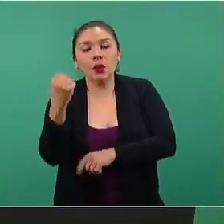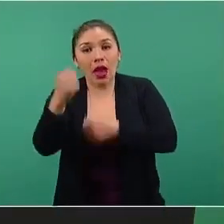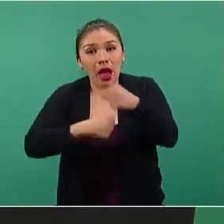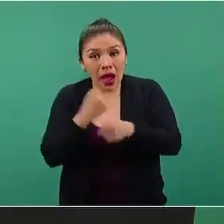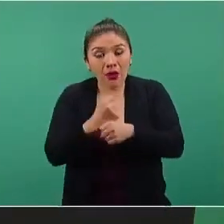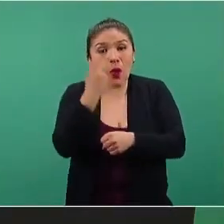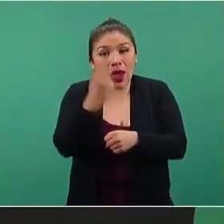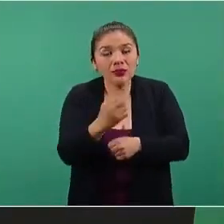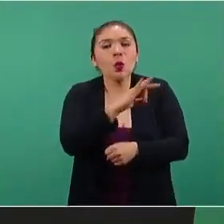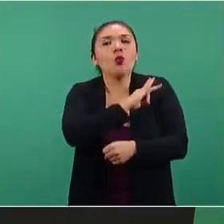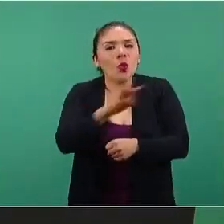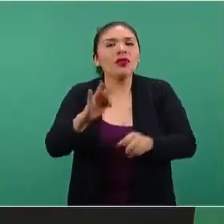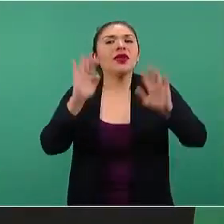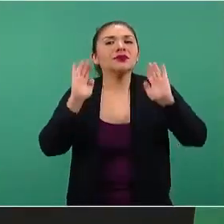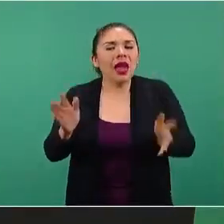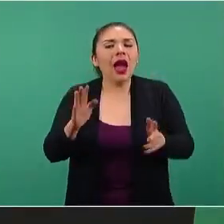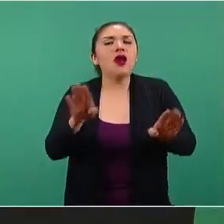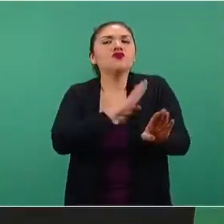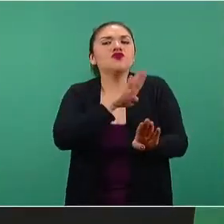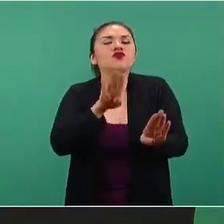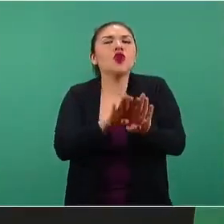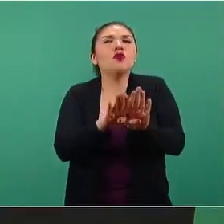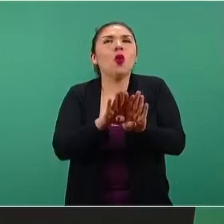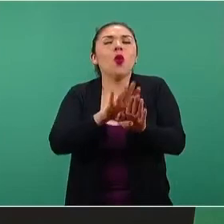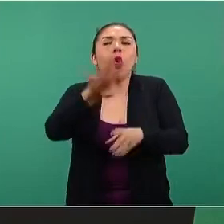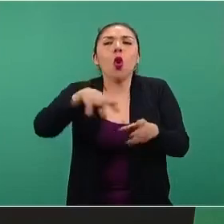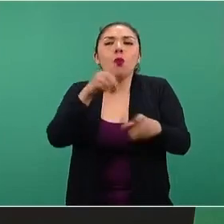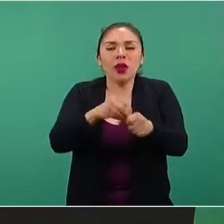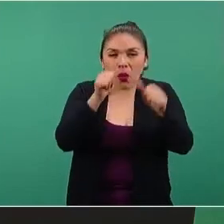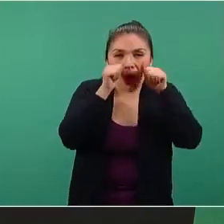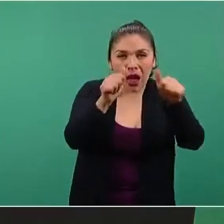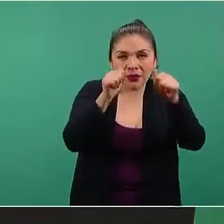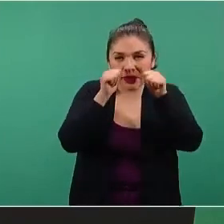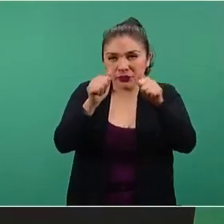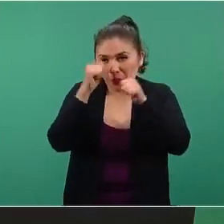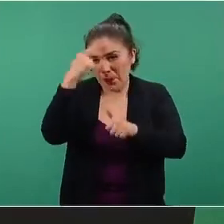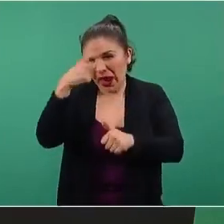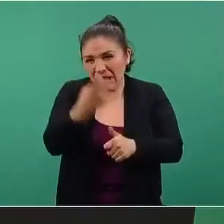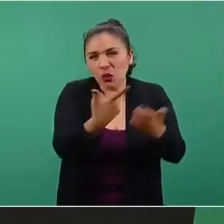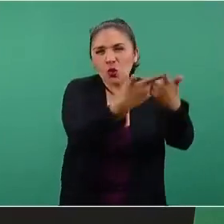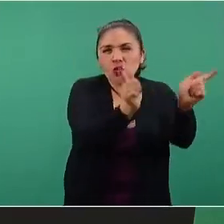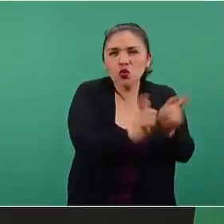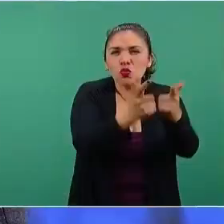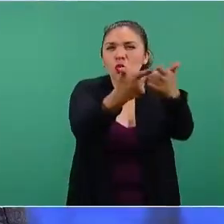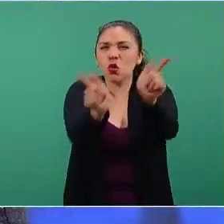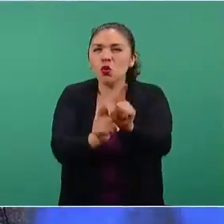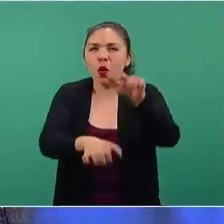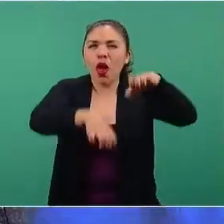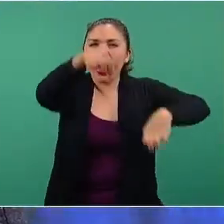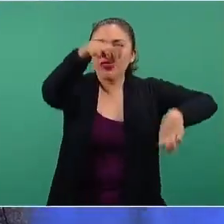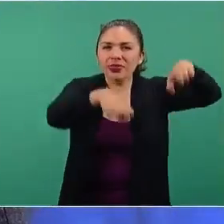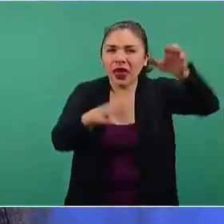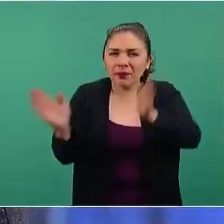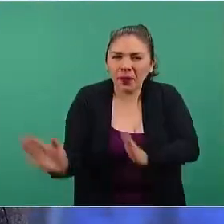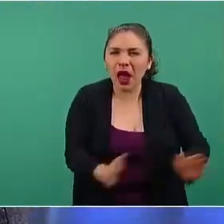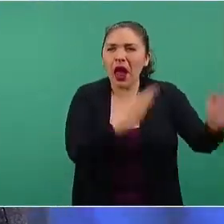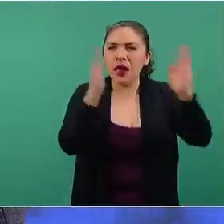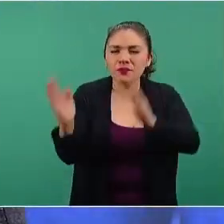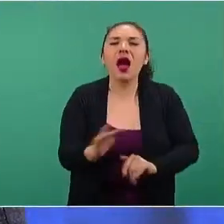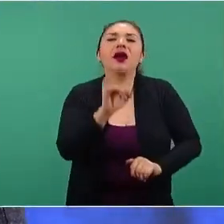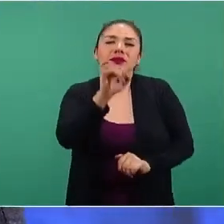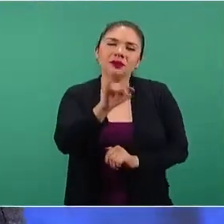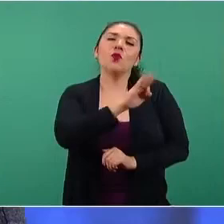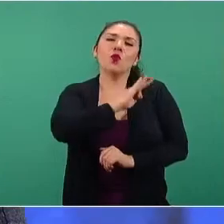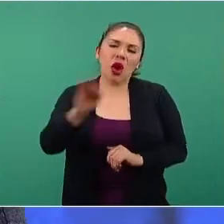entonces pudiéramos, teniendo esa cobertura de estos grupos de edad, tendríamos una